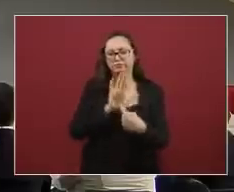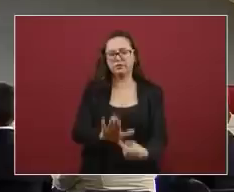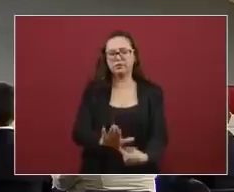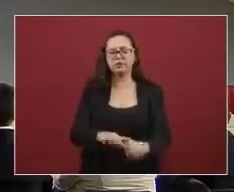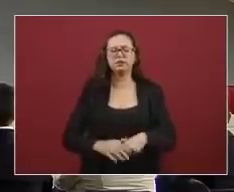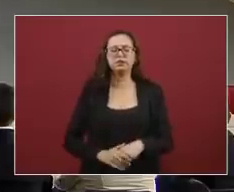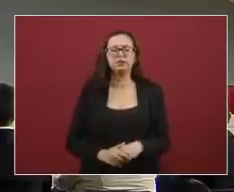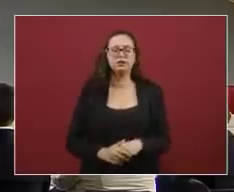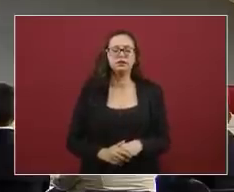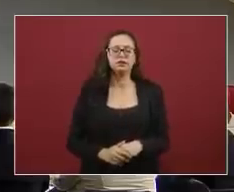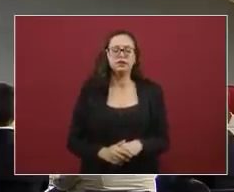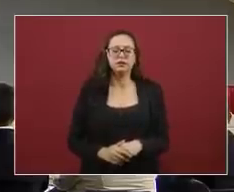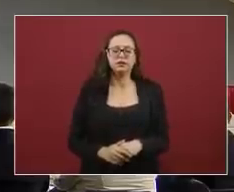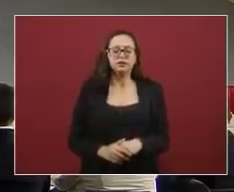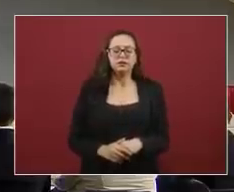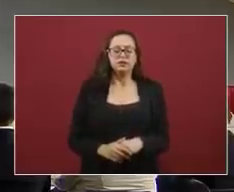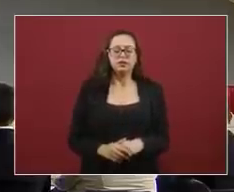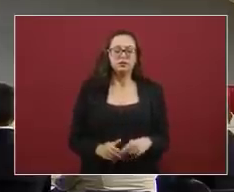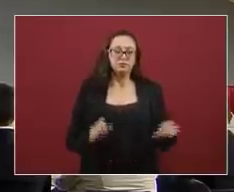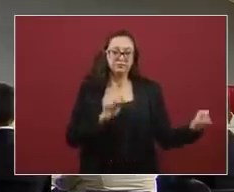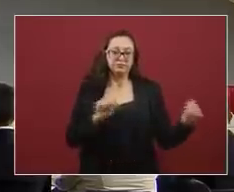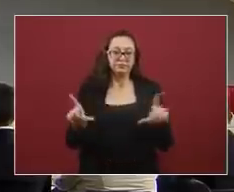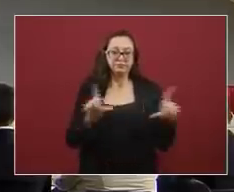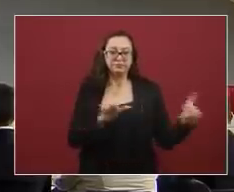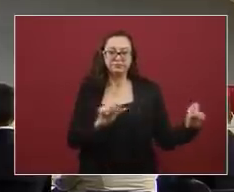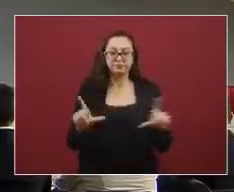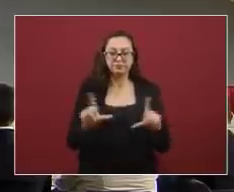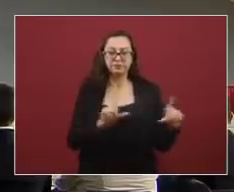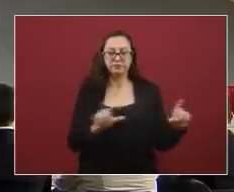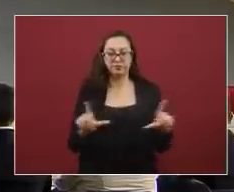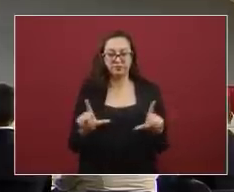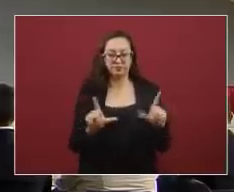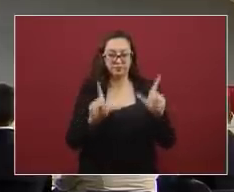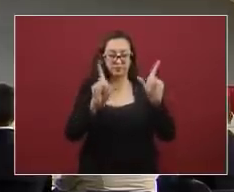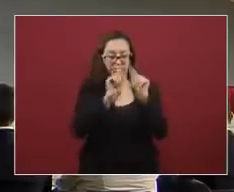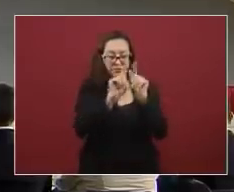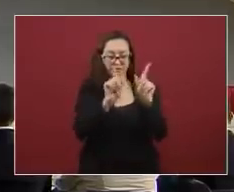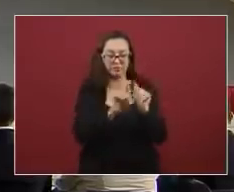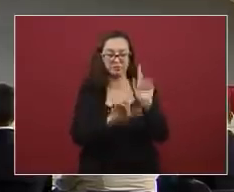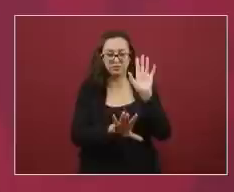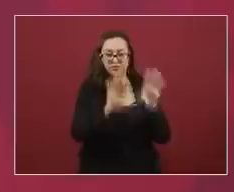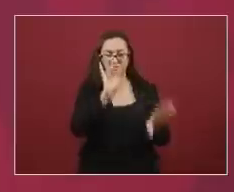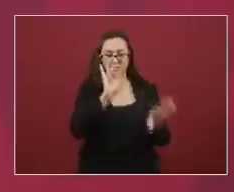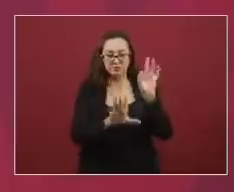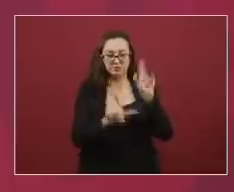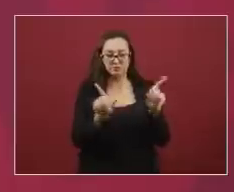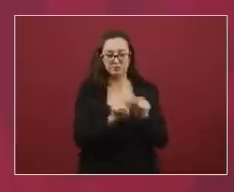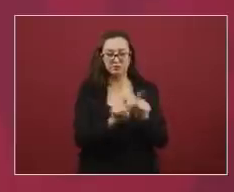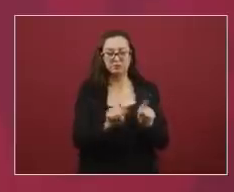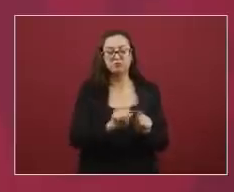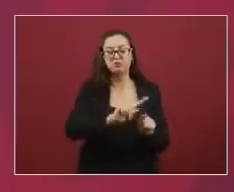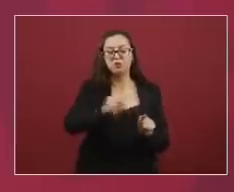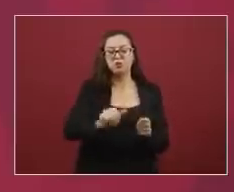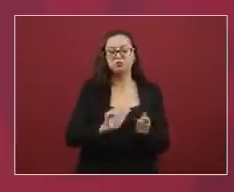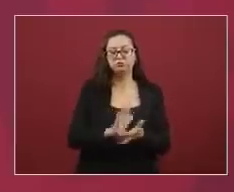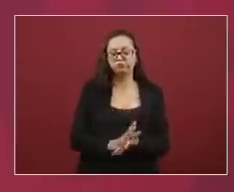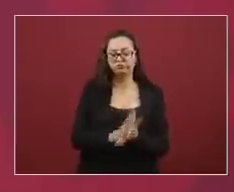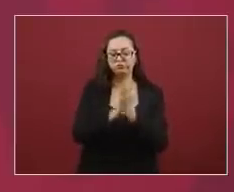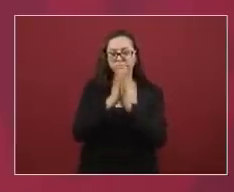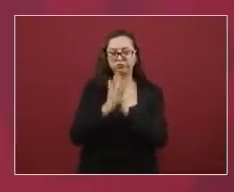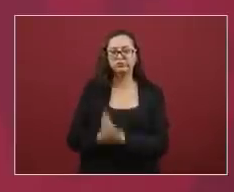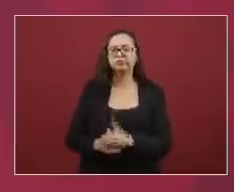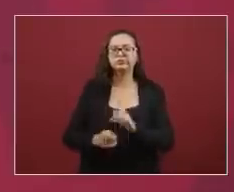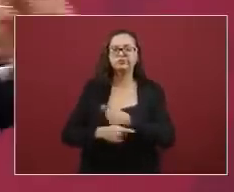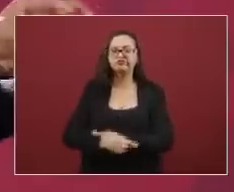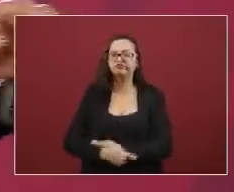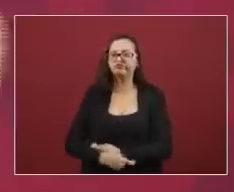inicial, resumido, lo vamos a convertir en un volante y lo